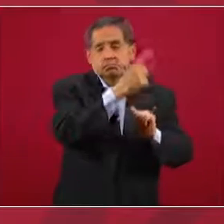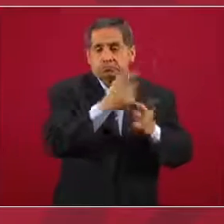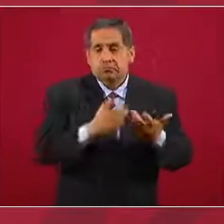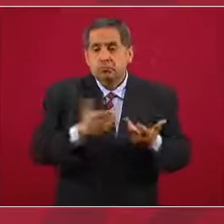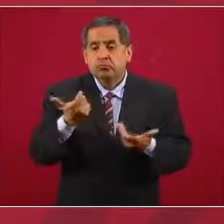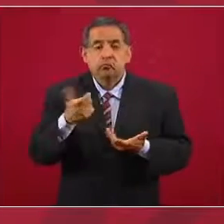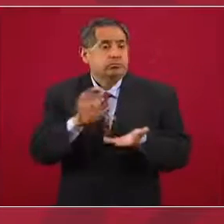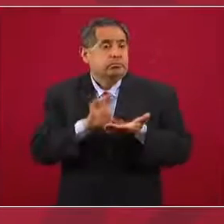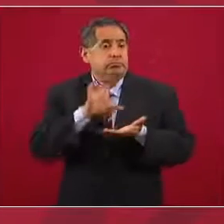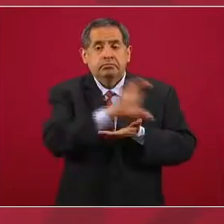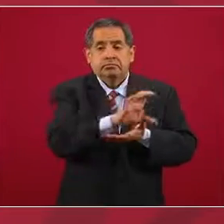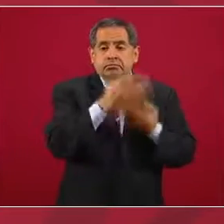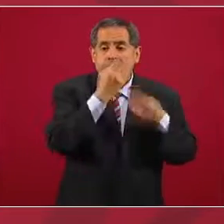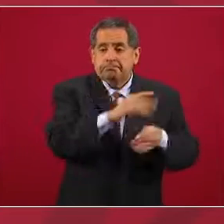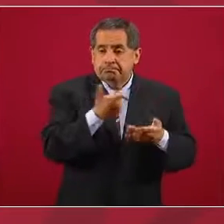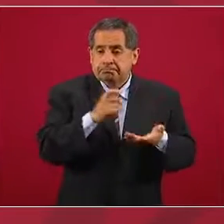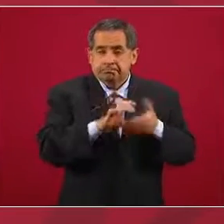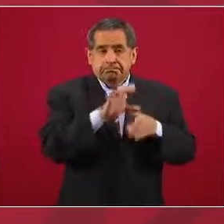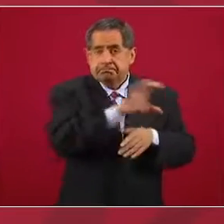dinero.